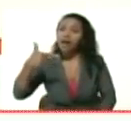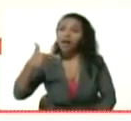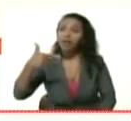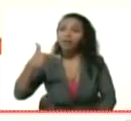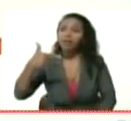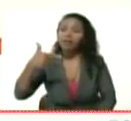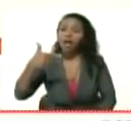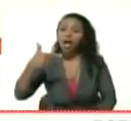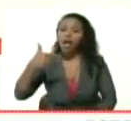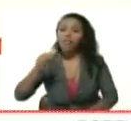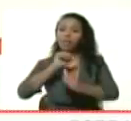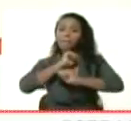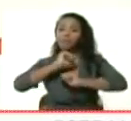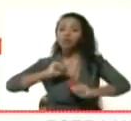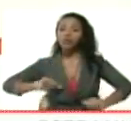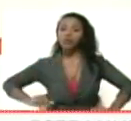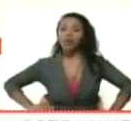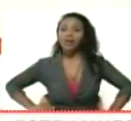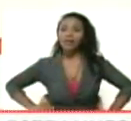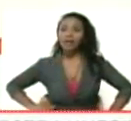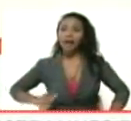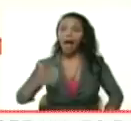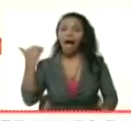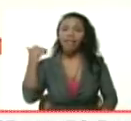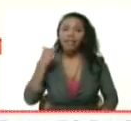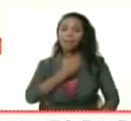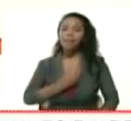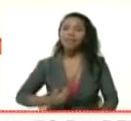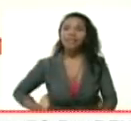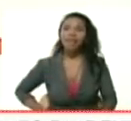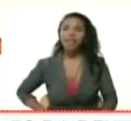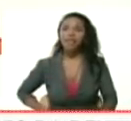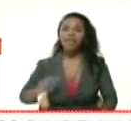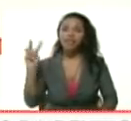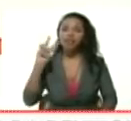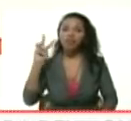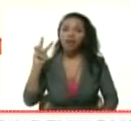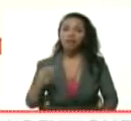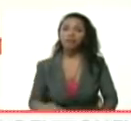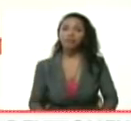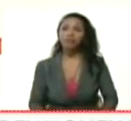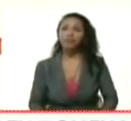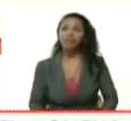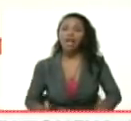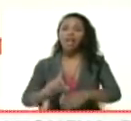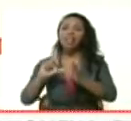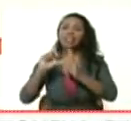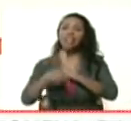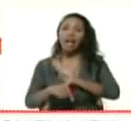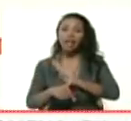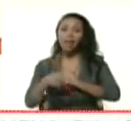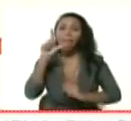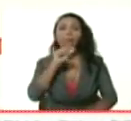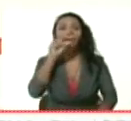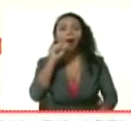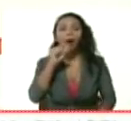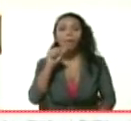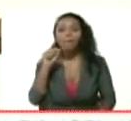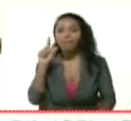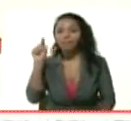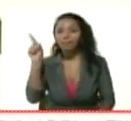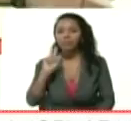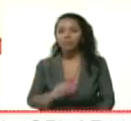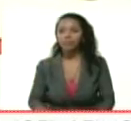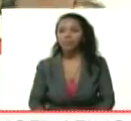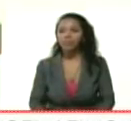creo que es portugués, un portugueseño que fue presidente de Venezuela. Tarde pillaste, pajarito. ¿Cómo se